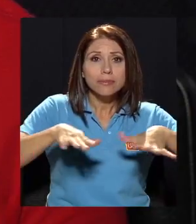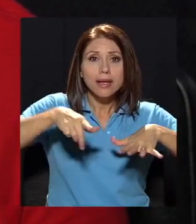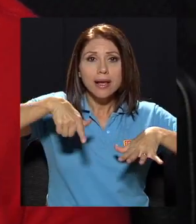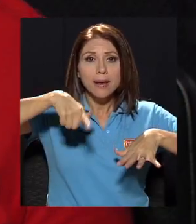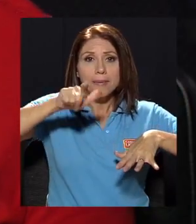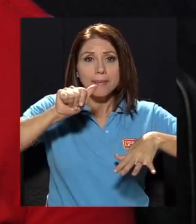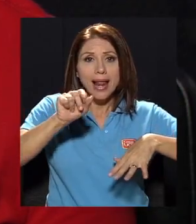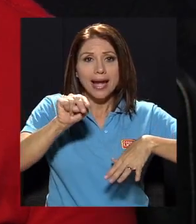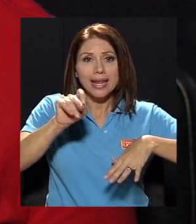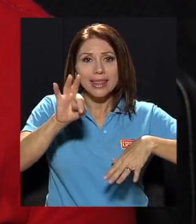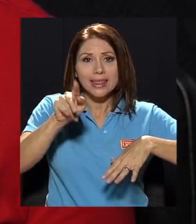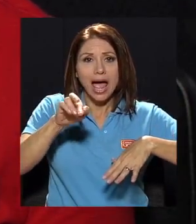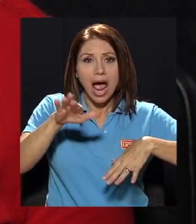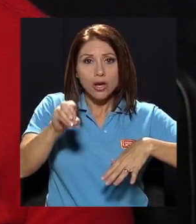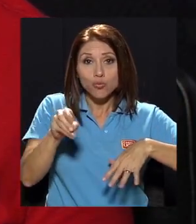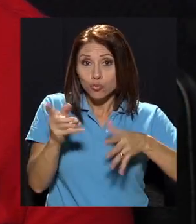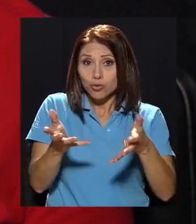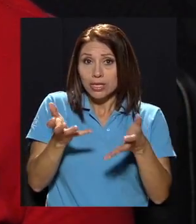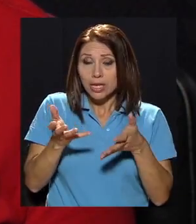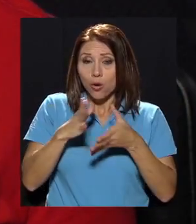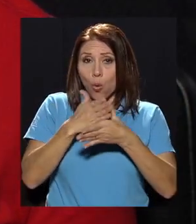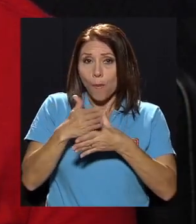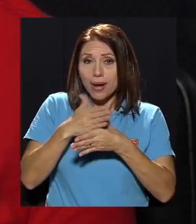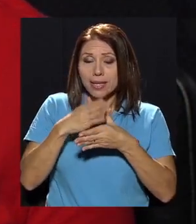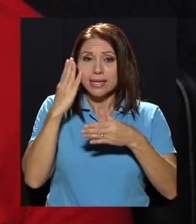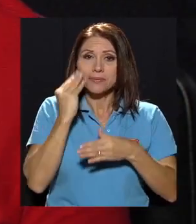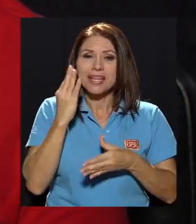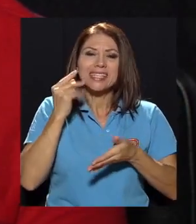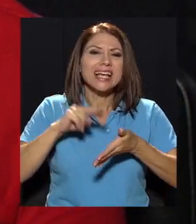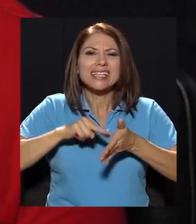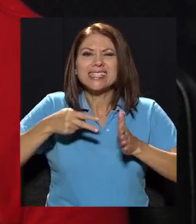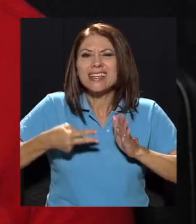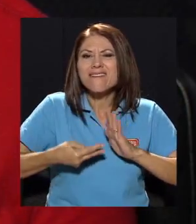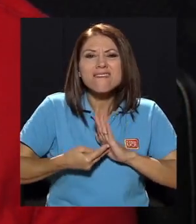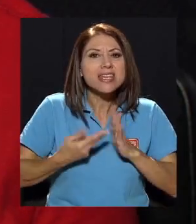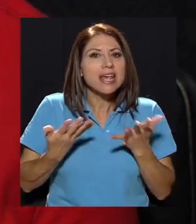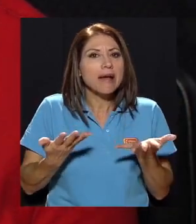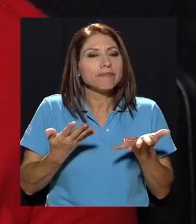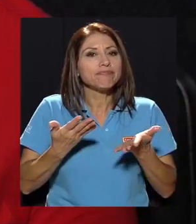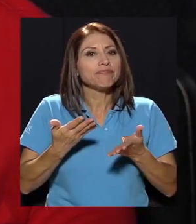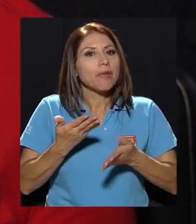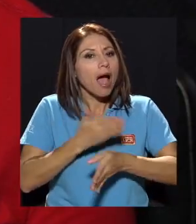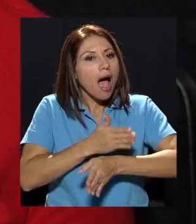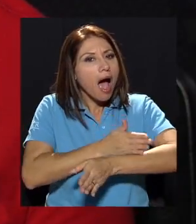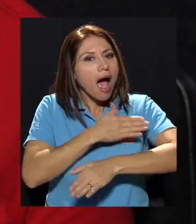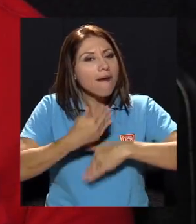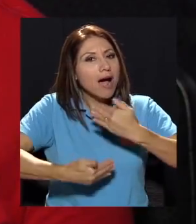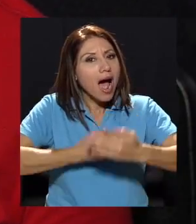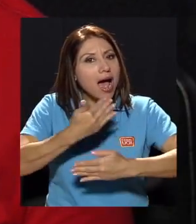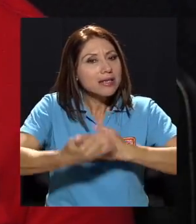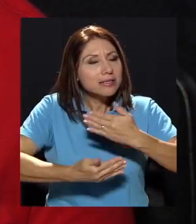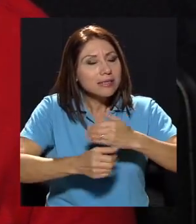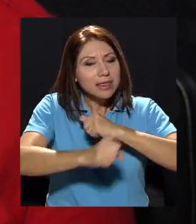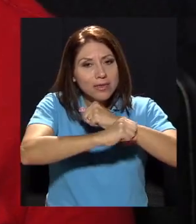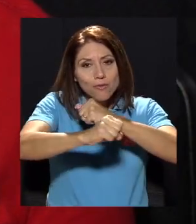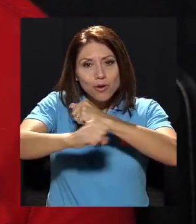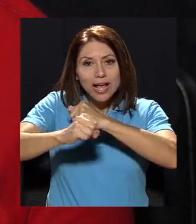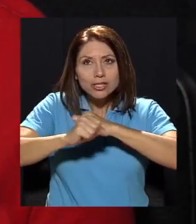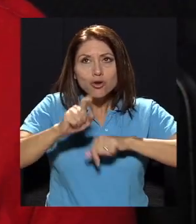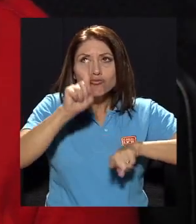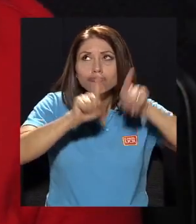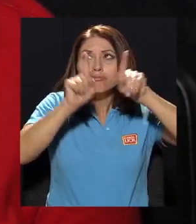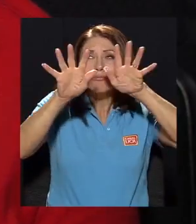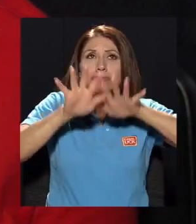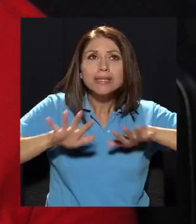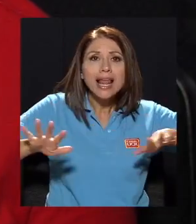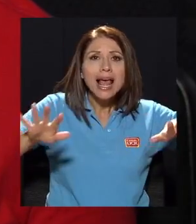los televidentes sobre lo que significa el avance en la divulgación de la astronomía con respecto a una